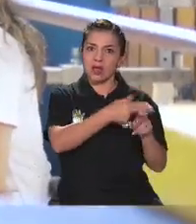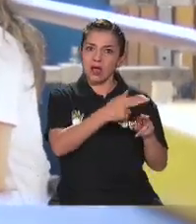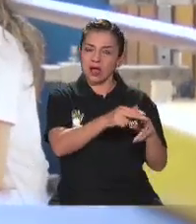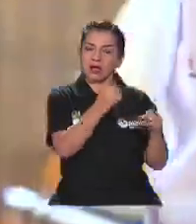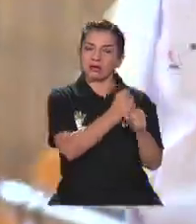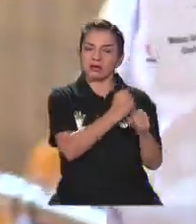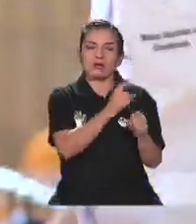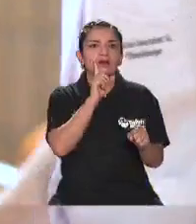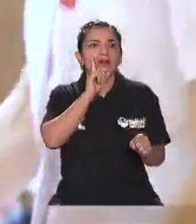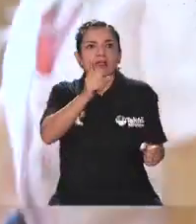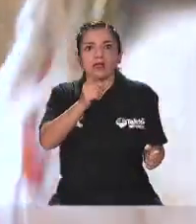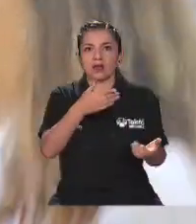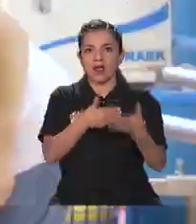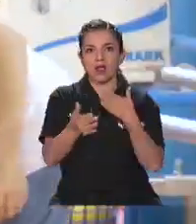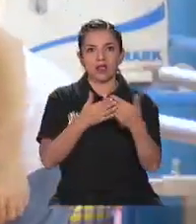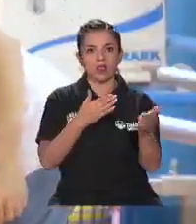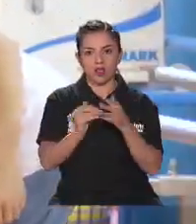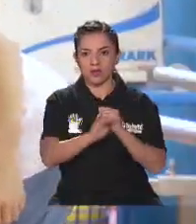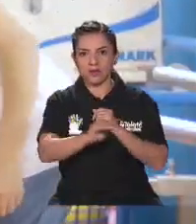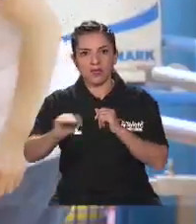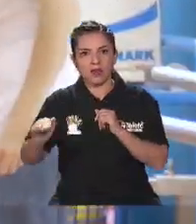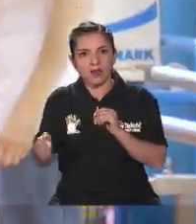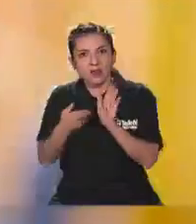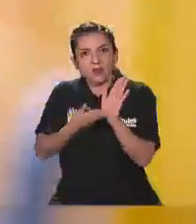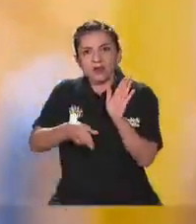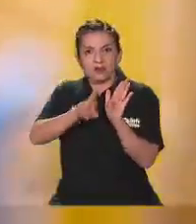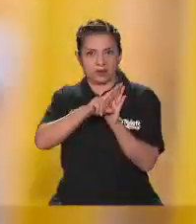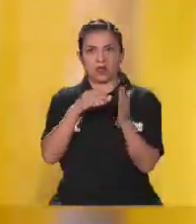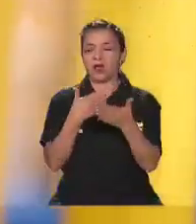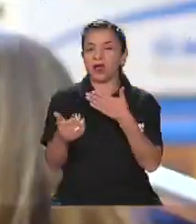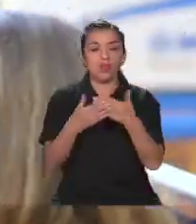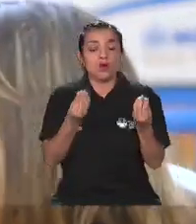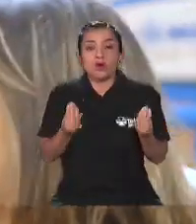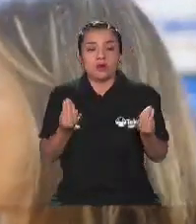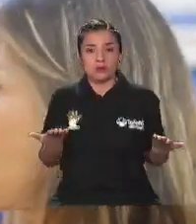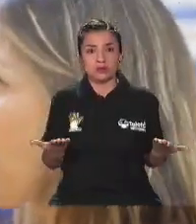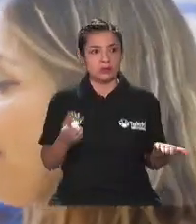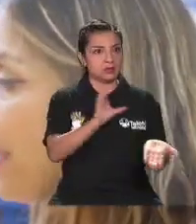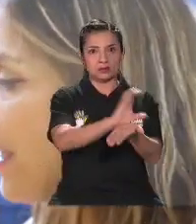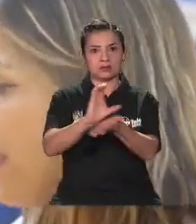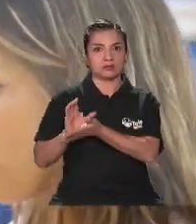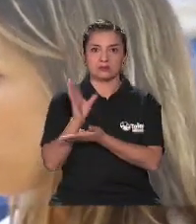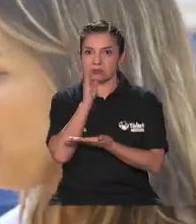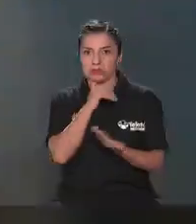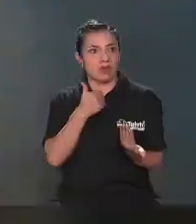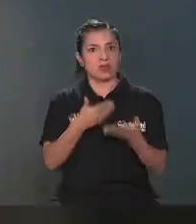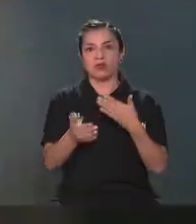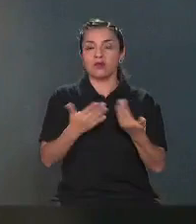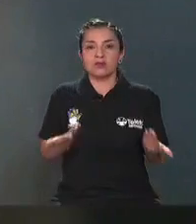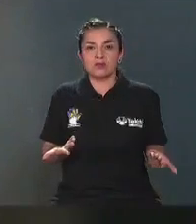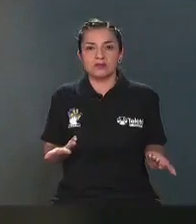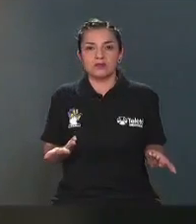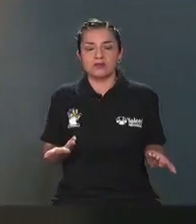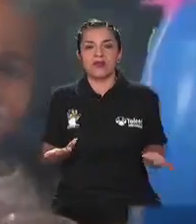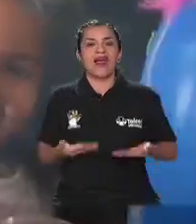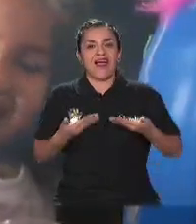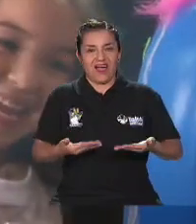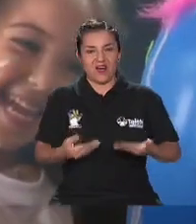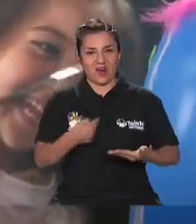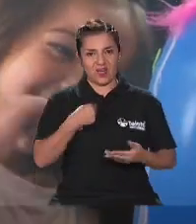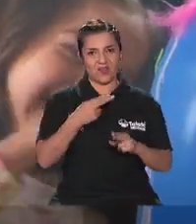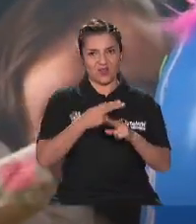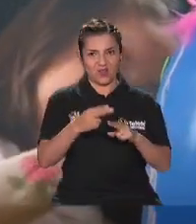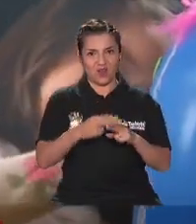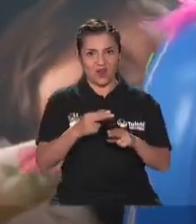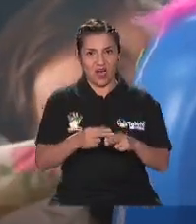dónde los niños van a tener esta rehabilitación? ¿Dónde van a estar estos centros? Y ahora, ¿qué es lo que hago? Uso